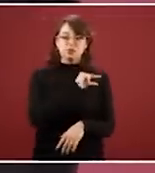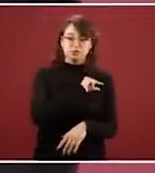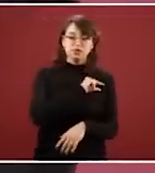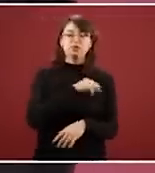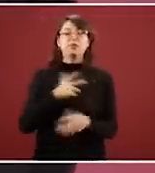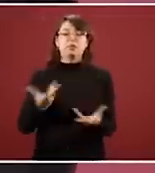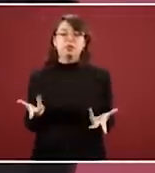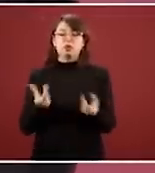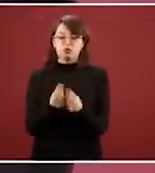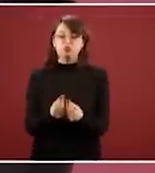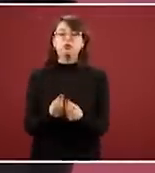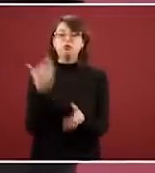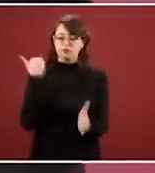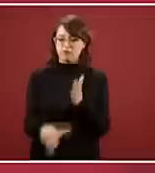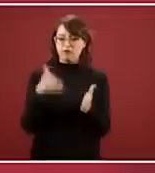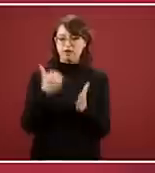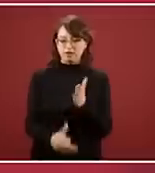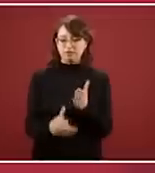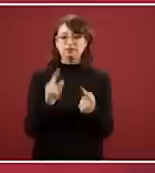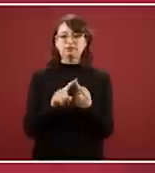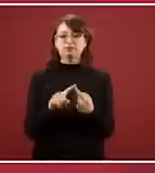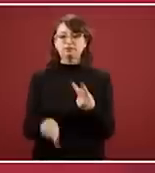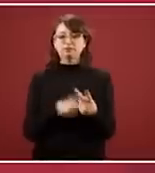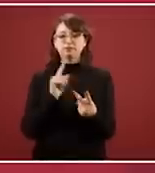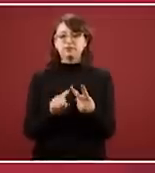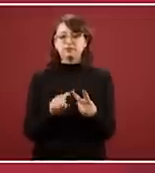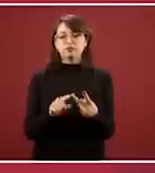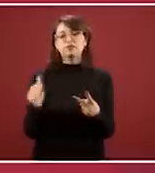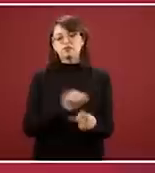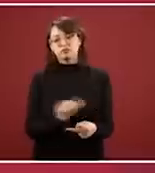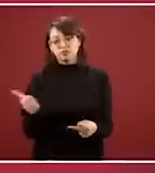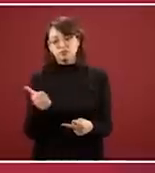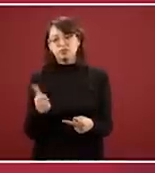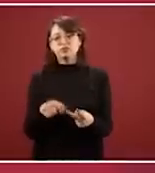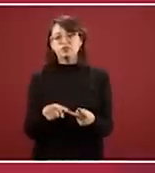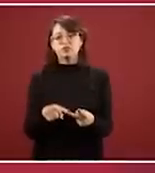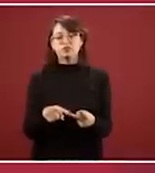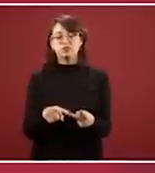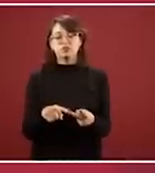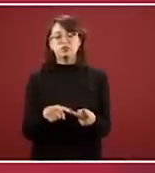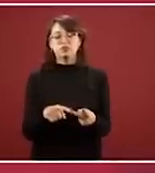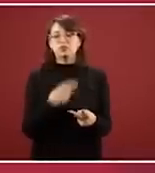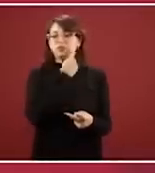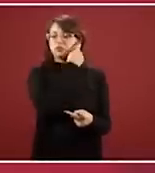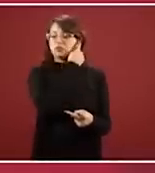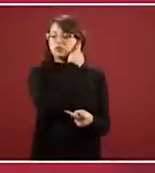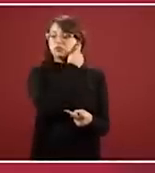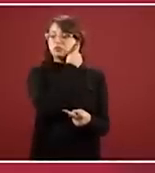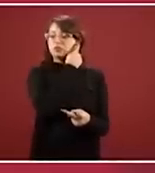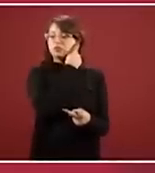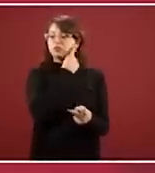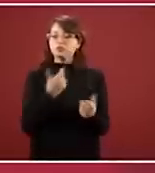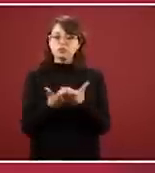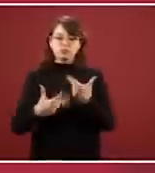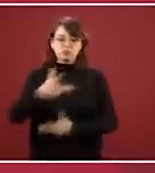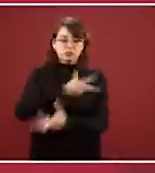está pendiente. Luego, otras acciones para fortalecer el mercado interno.